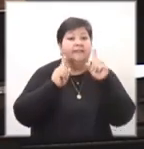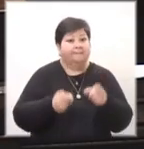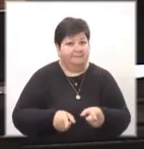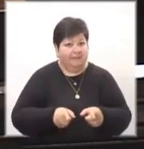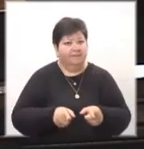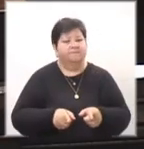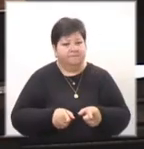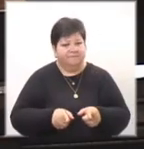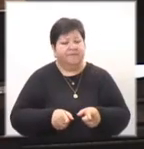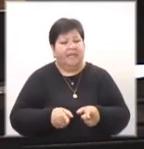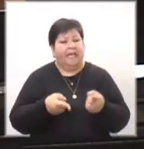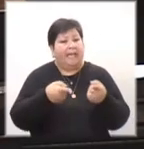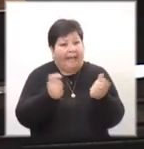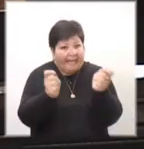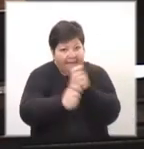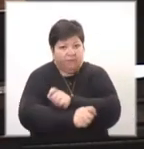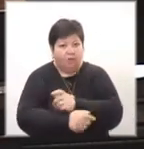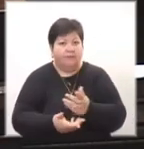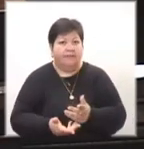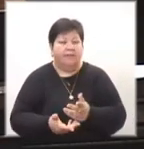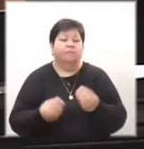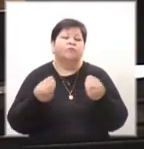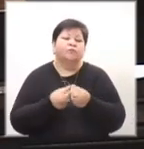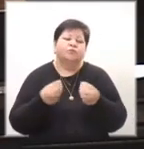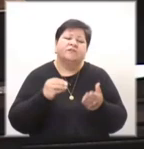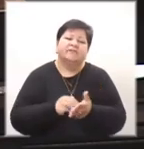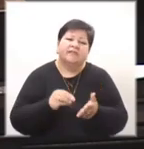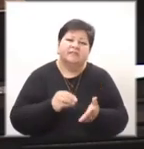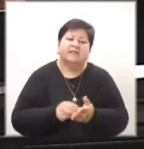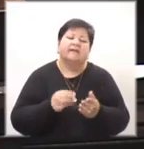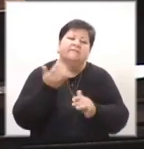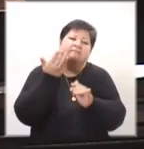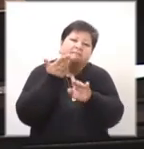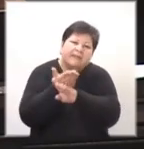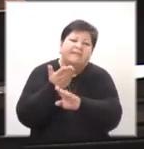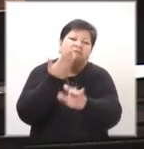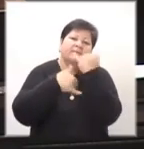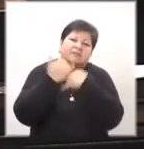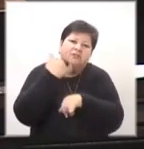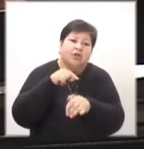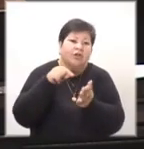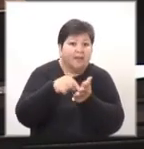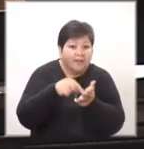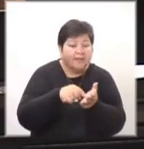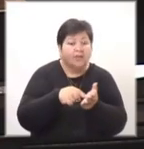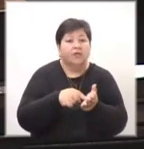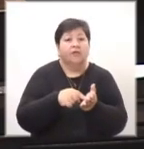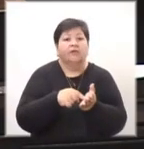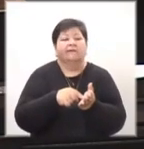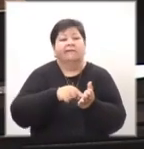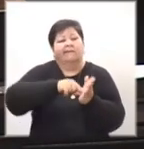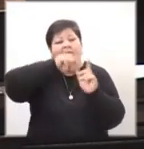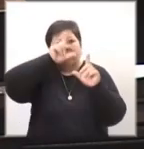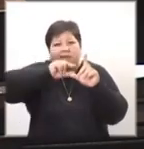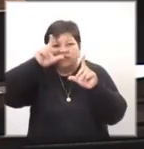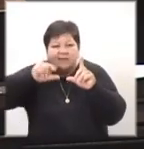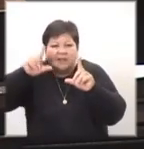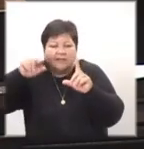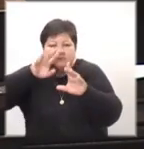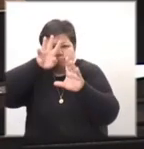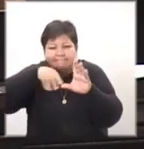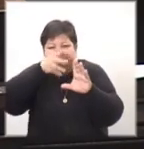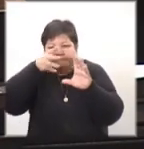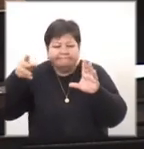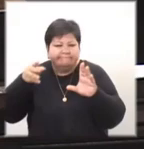de la reforma. Pedimos muchas veces la información de estos datos, incluyendo de gráficas que no